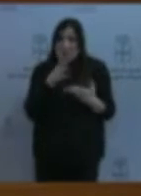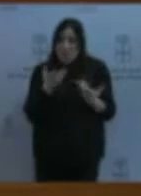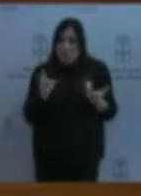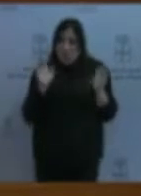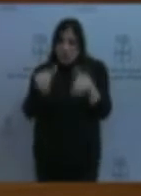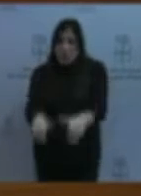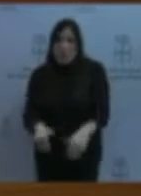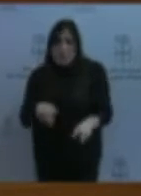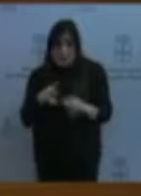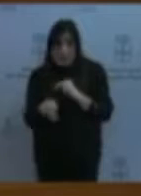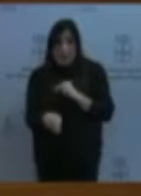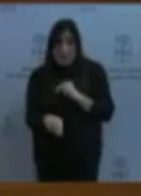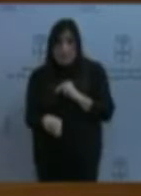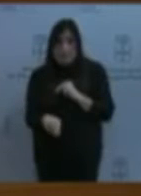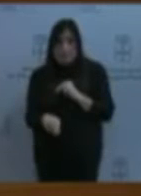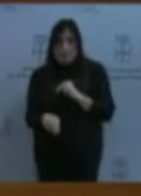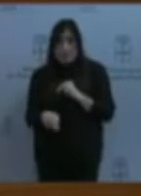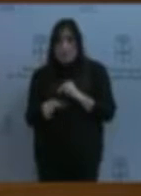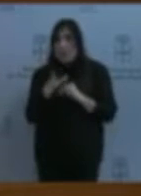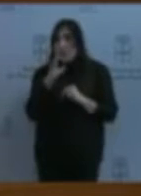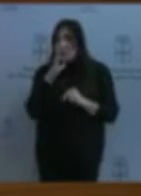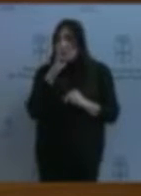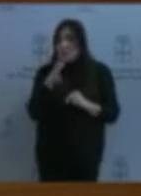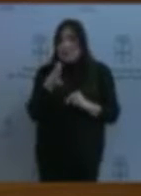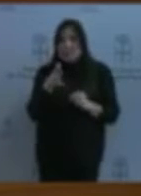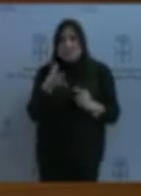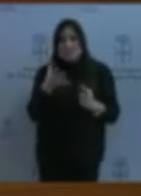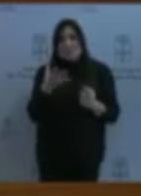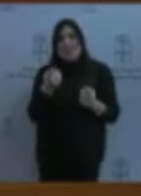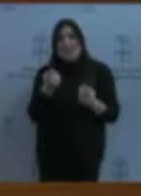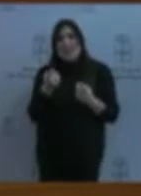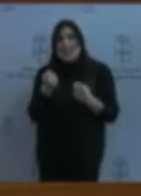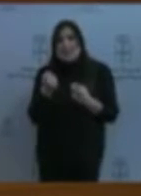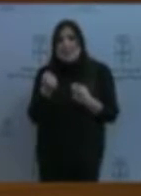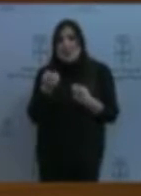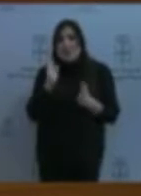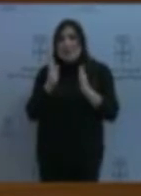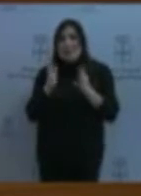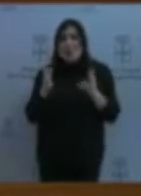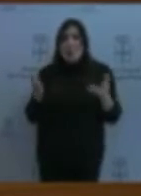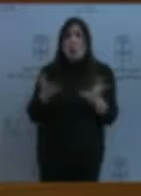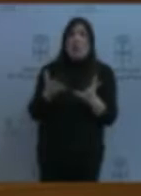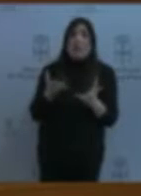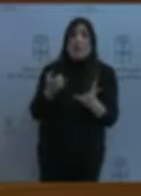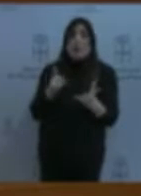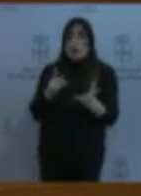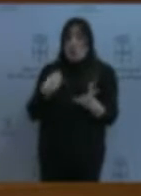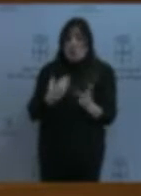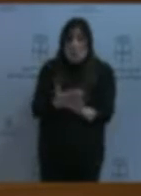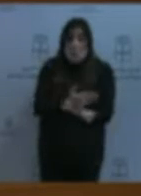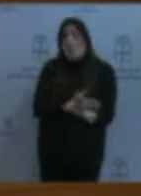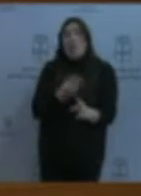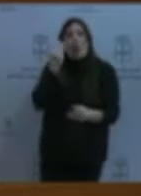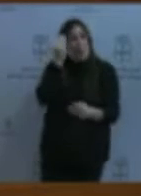no requería una intervención más urgente de la tramitación administrativa prevista. Esto se